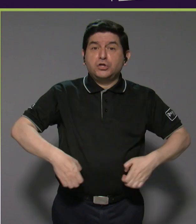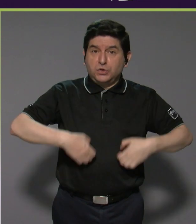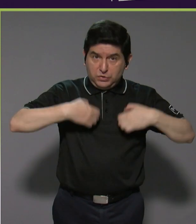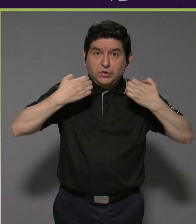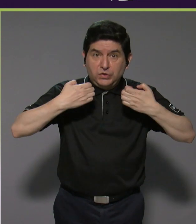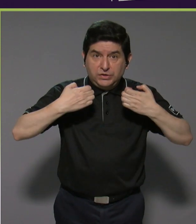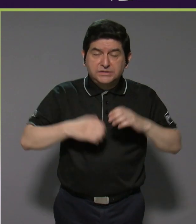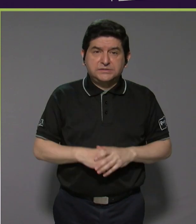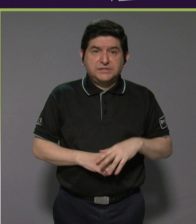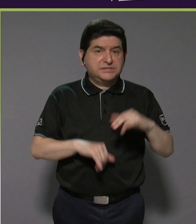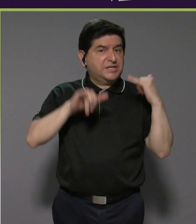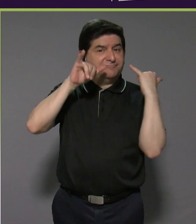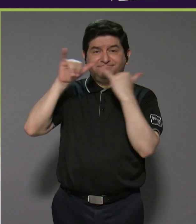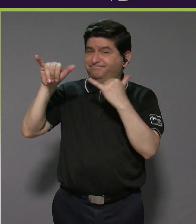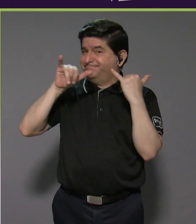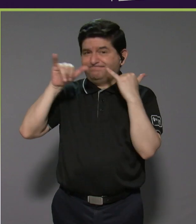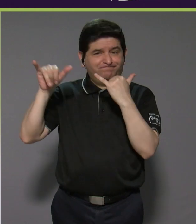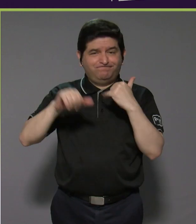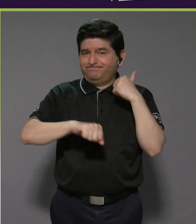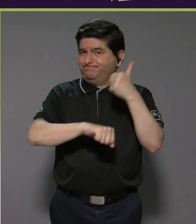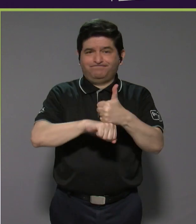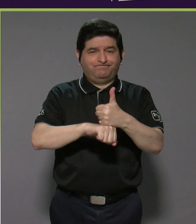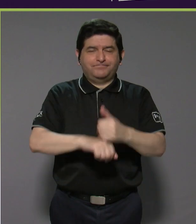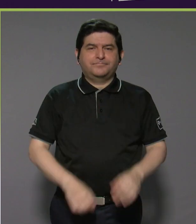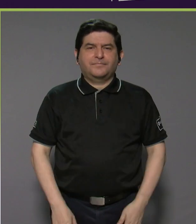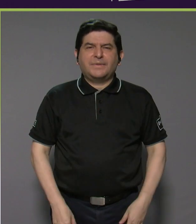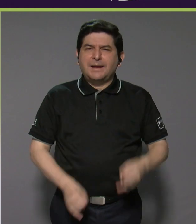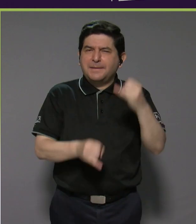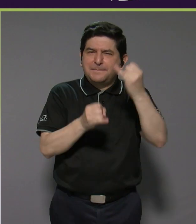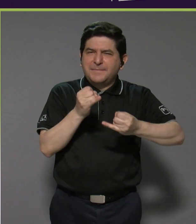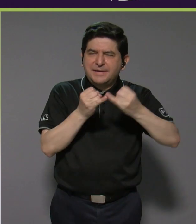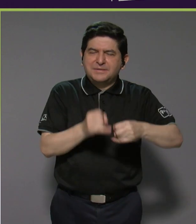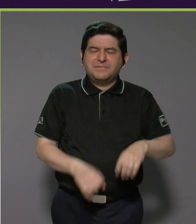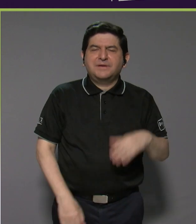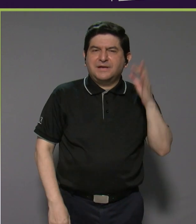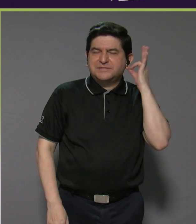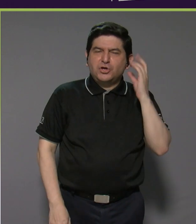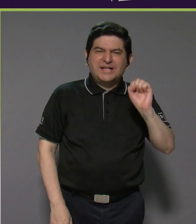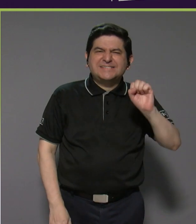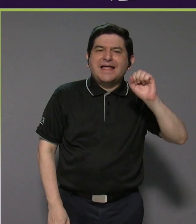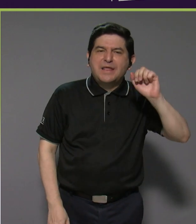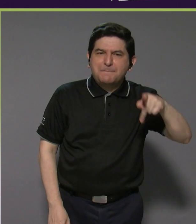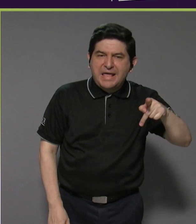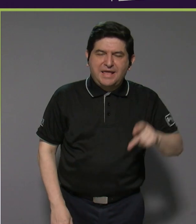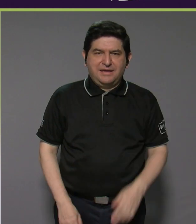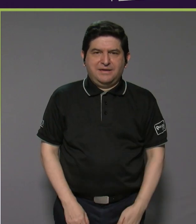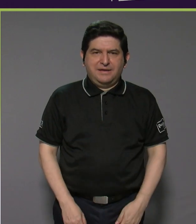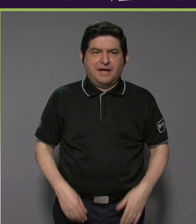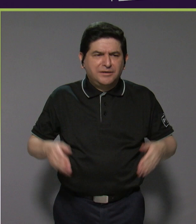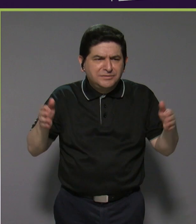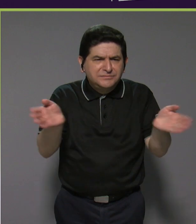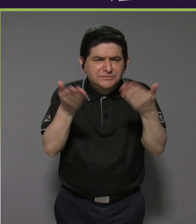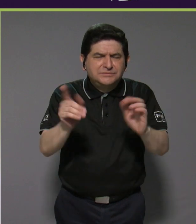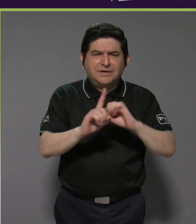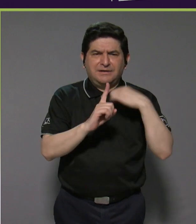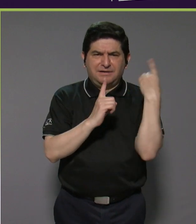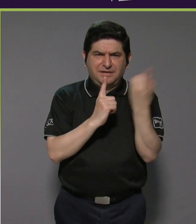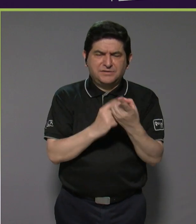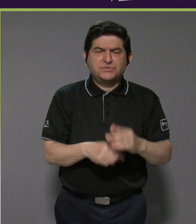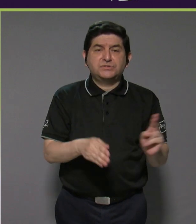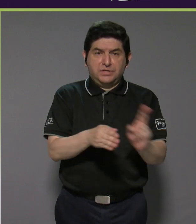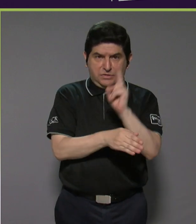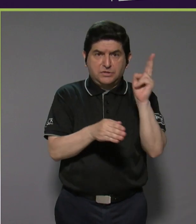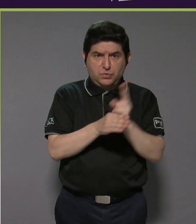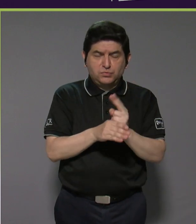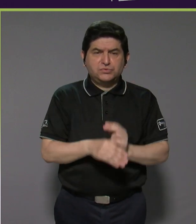se denuncia. Y para concluir, doña Sandra, ¿cómo instaría, verdad, a la sociedad civil a que haga uso